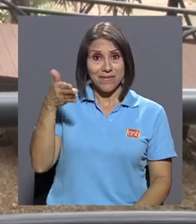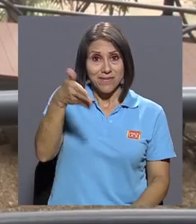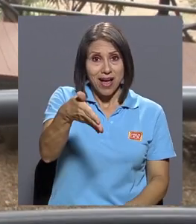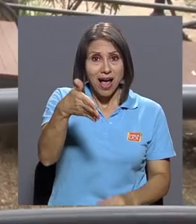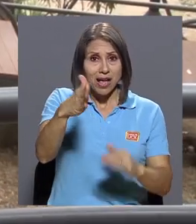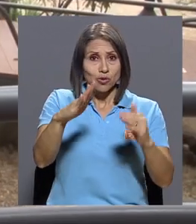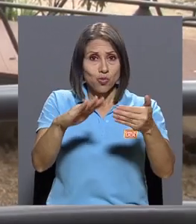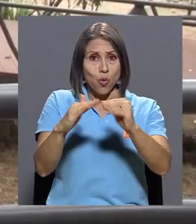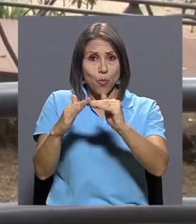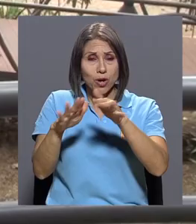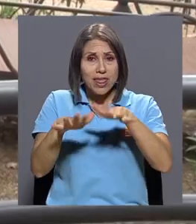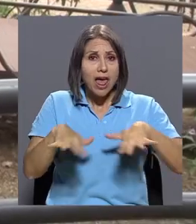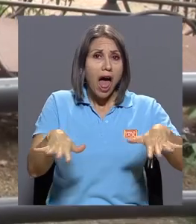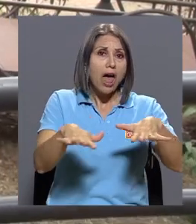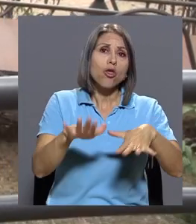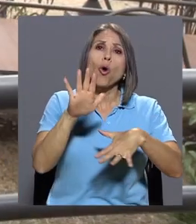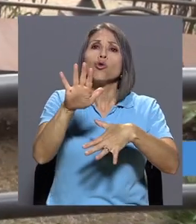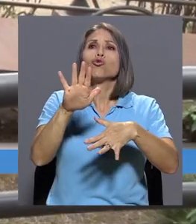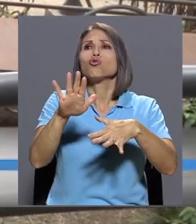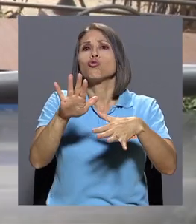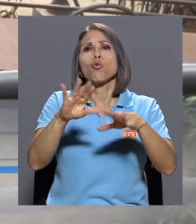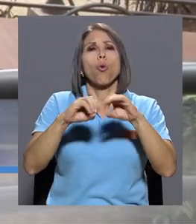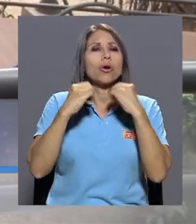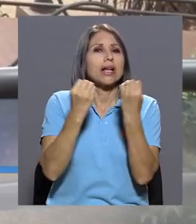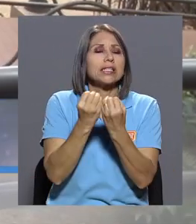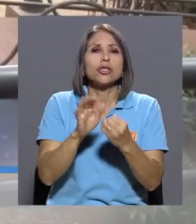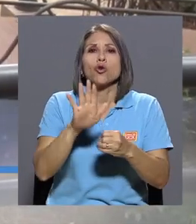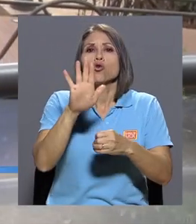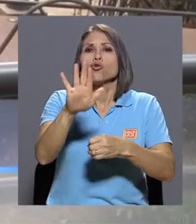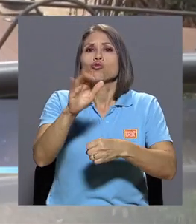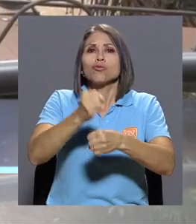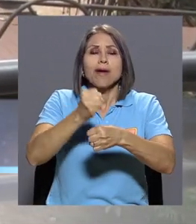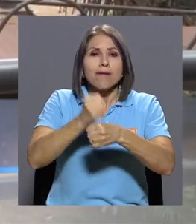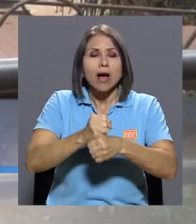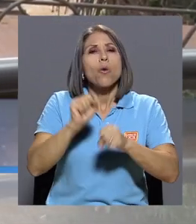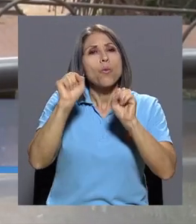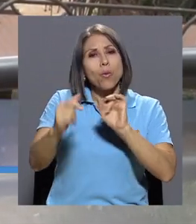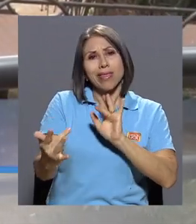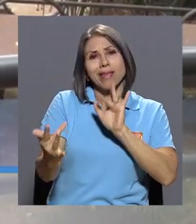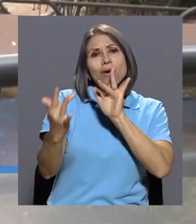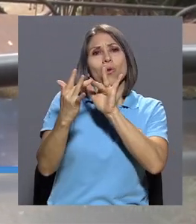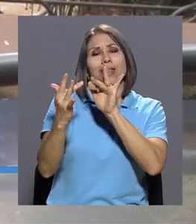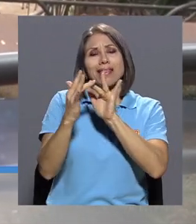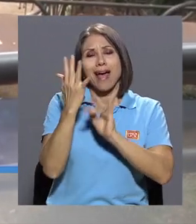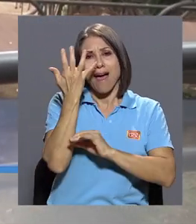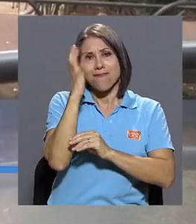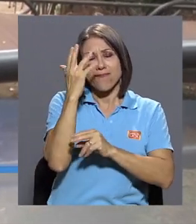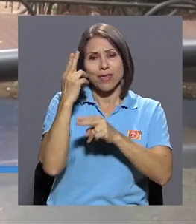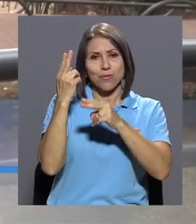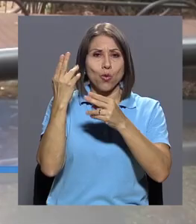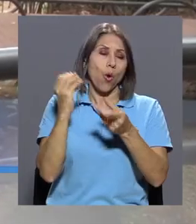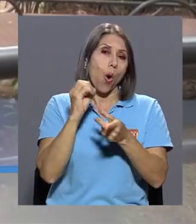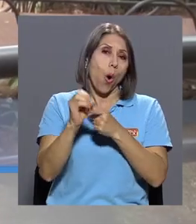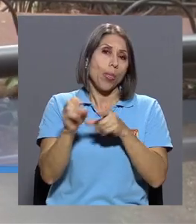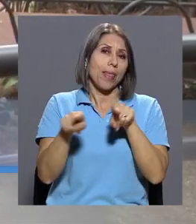comunidad, obra de beneficencia u organización, puede contactarlas a través de Facebook